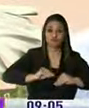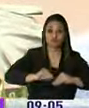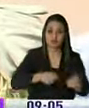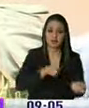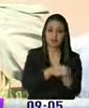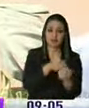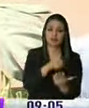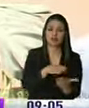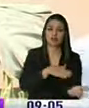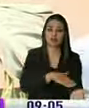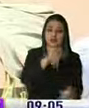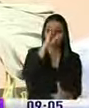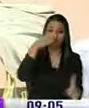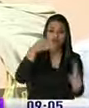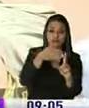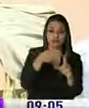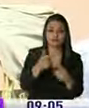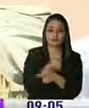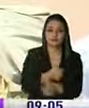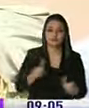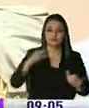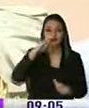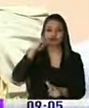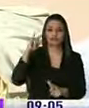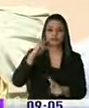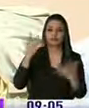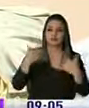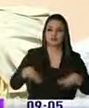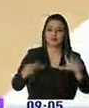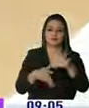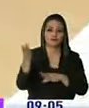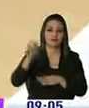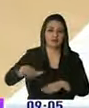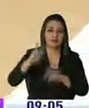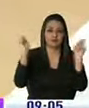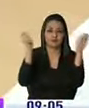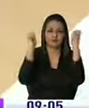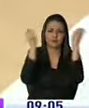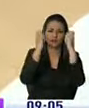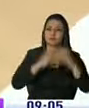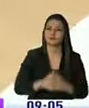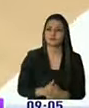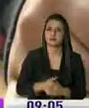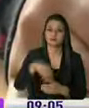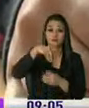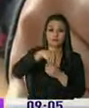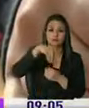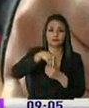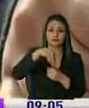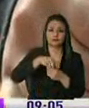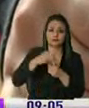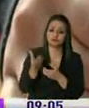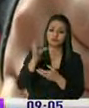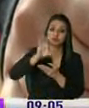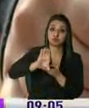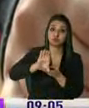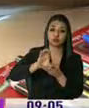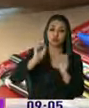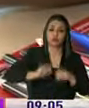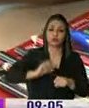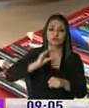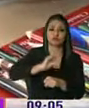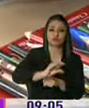otros proyectos que van orientados hacia la autonomía de las niñas una vez que salen de la Fundación. La campaña busca recolectar fondos, los mismos que podrán ser donados a